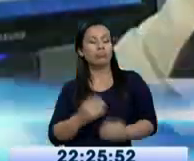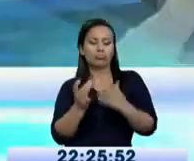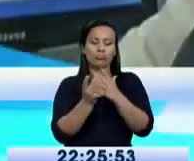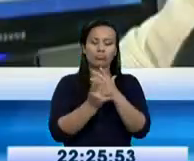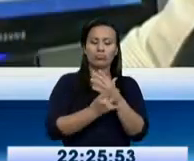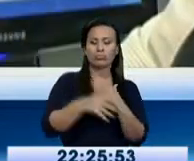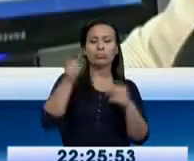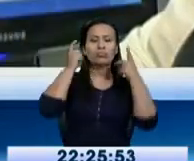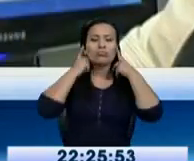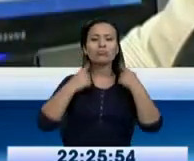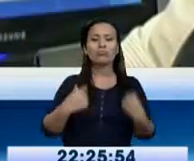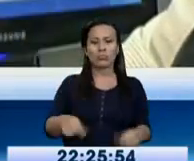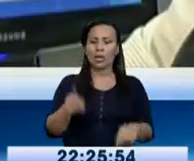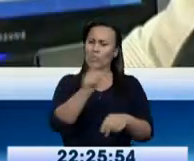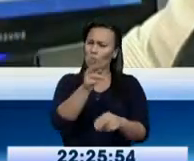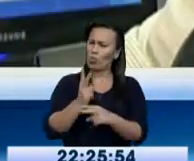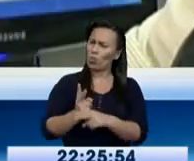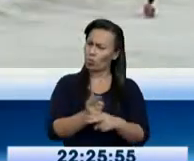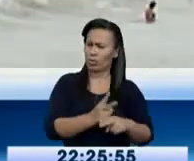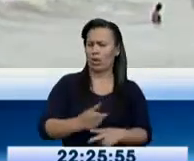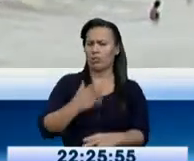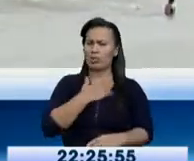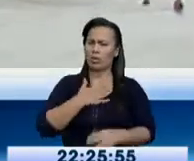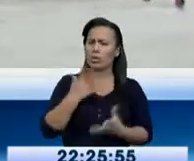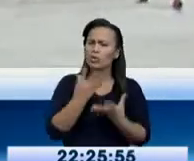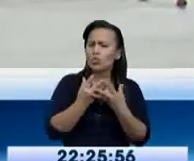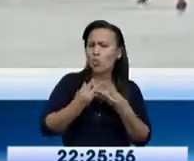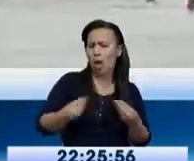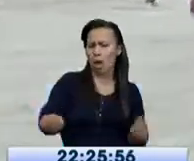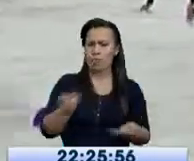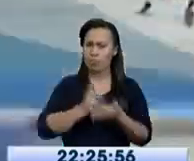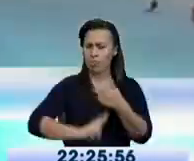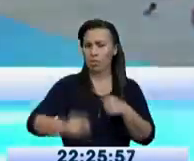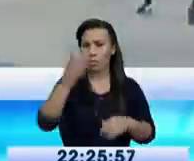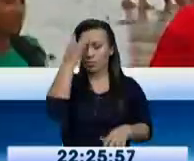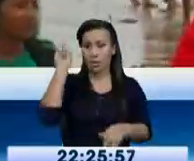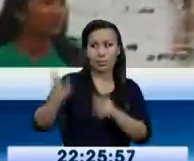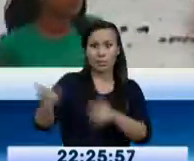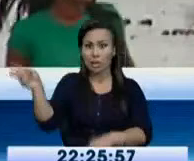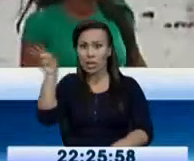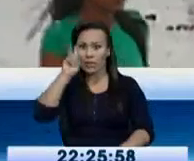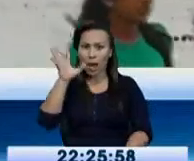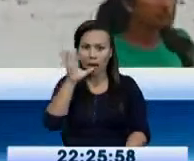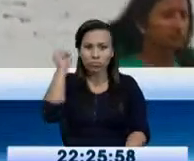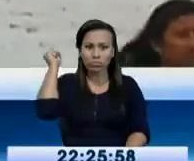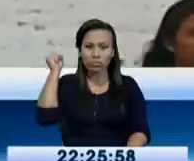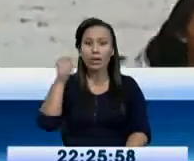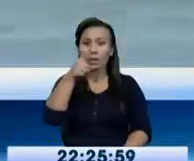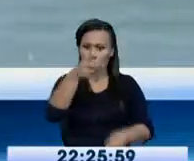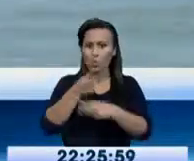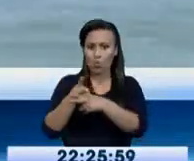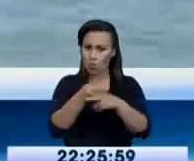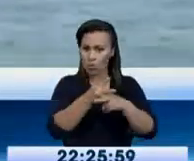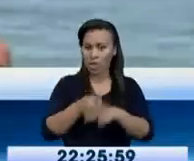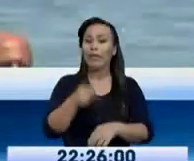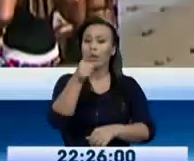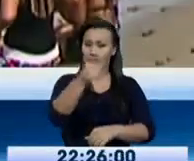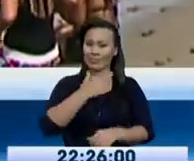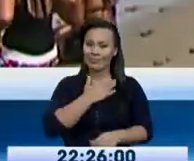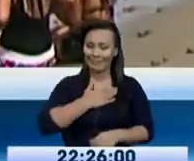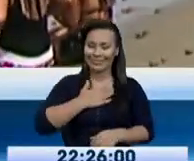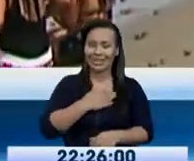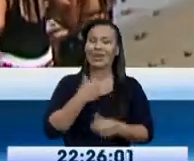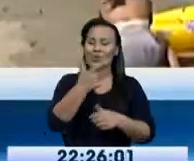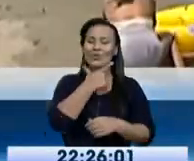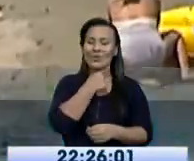dineros, o sea, manejarse un perfil bajo. Ahora sí, a disfrutar del feriado y evitar ser víctimas de los dueños de